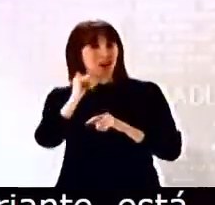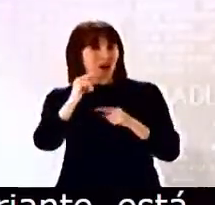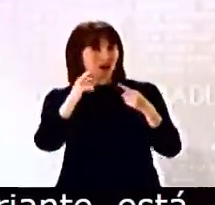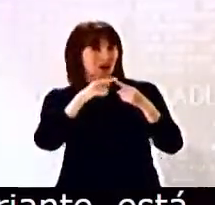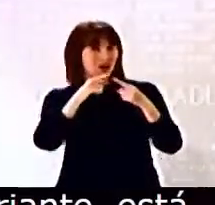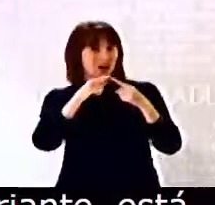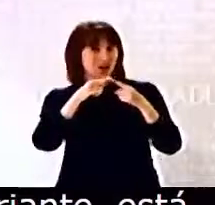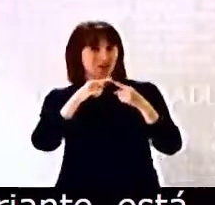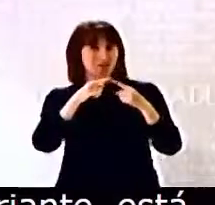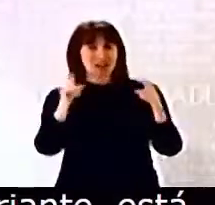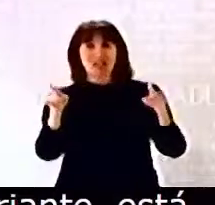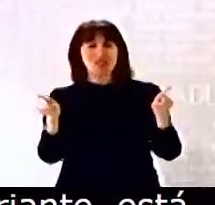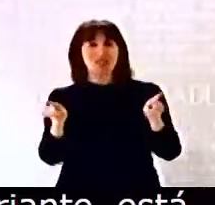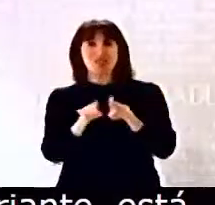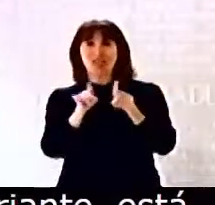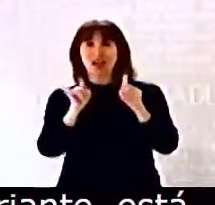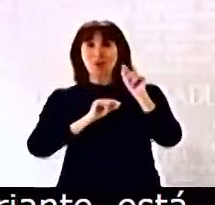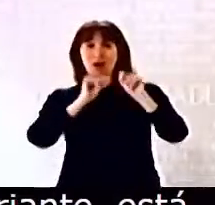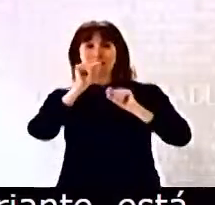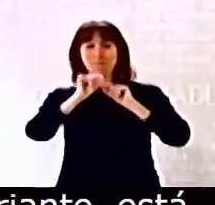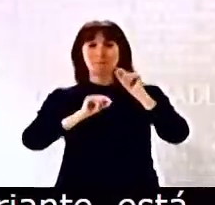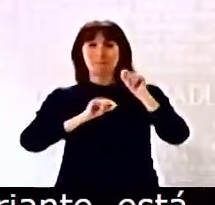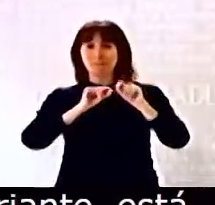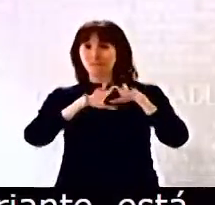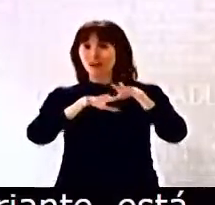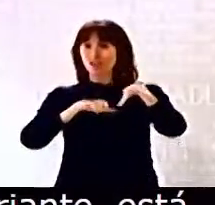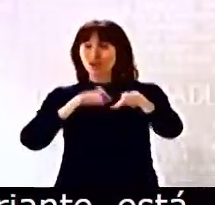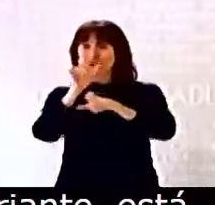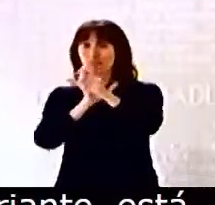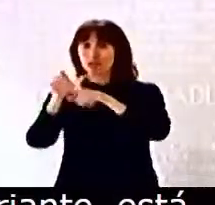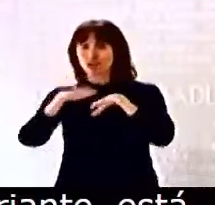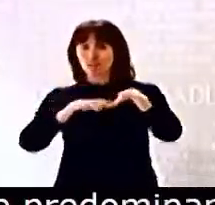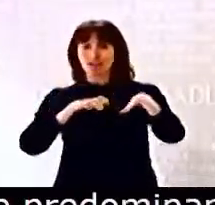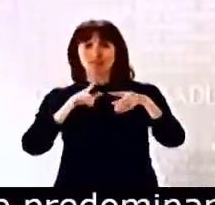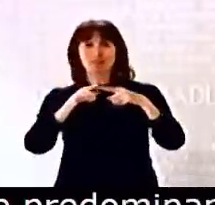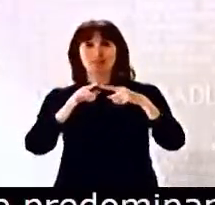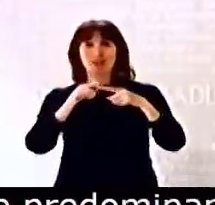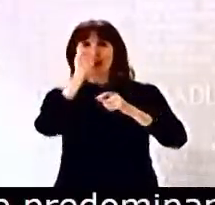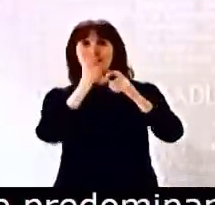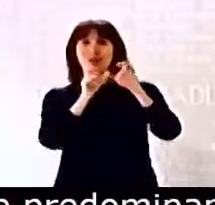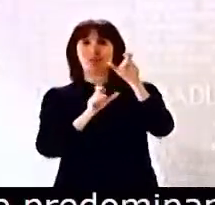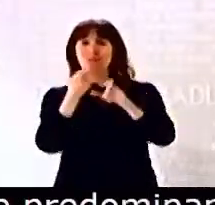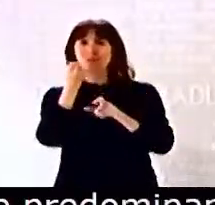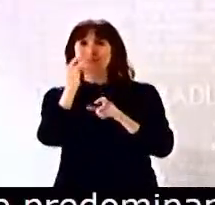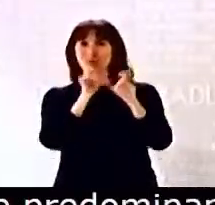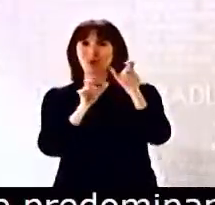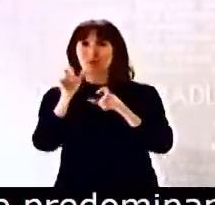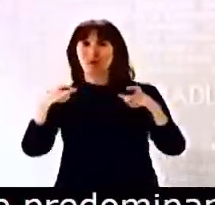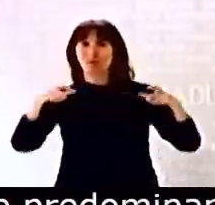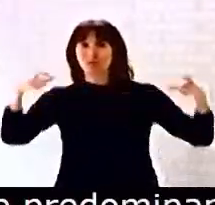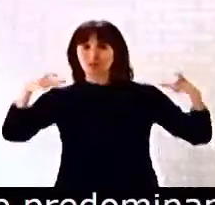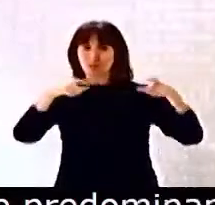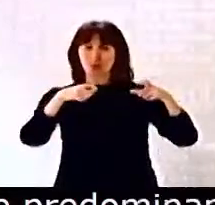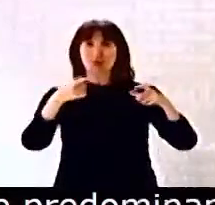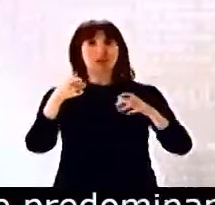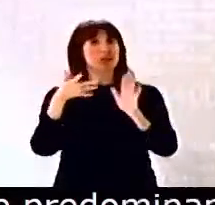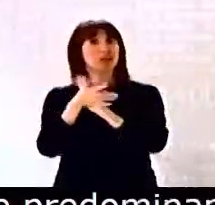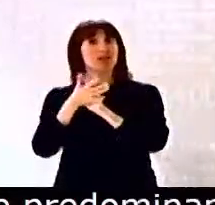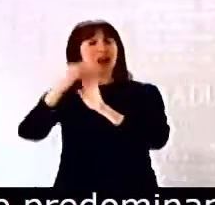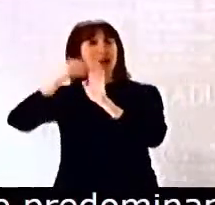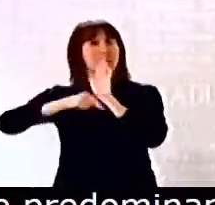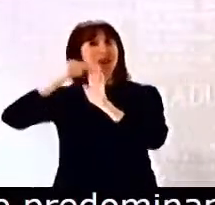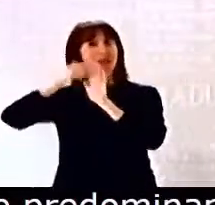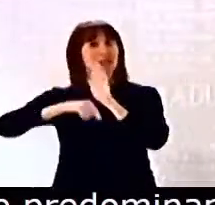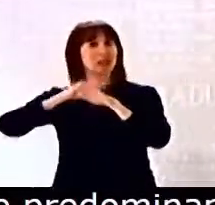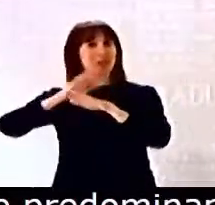que independientemente de la variante predominante, está cayendo su incidencia. Por lo tanto, las medidas que sirven